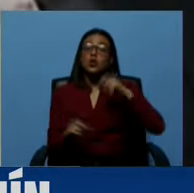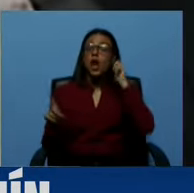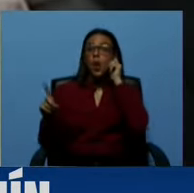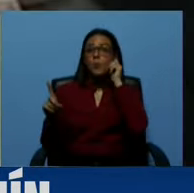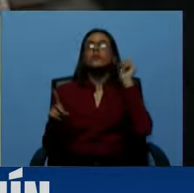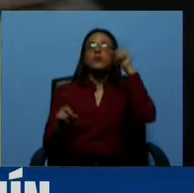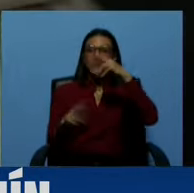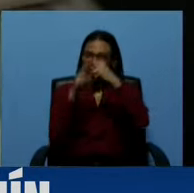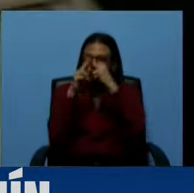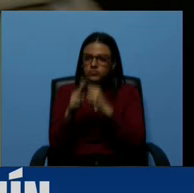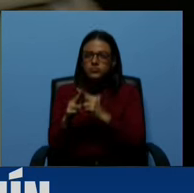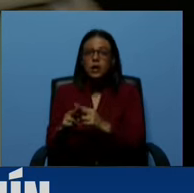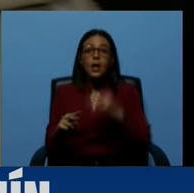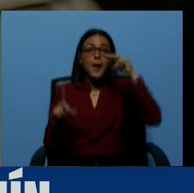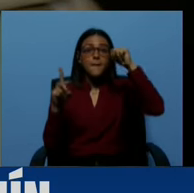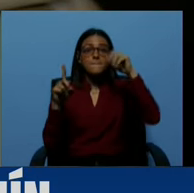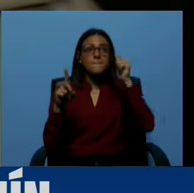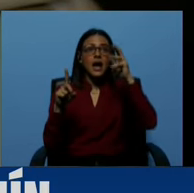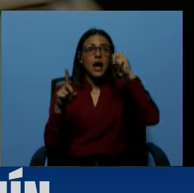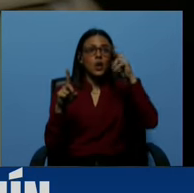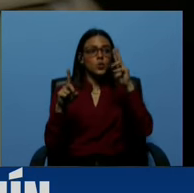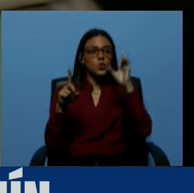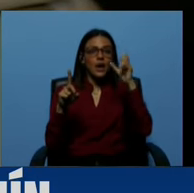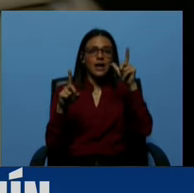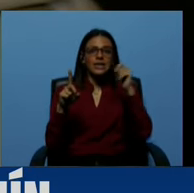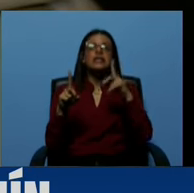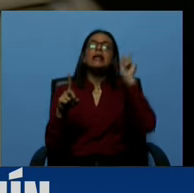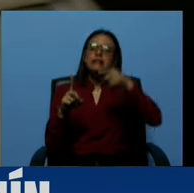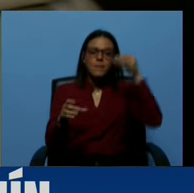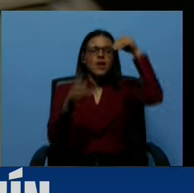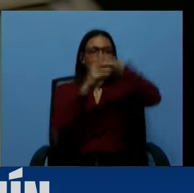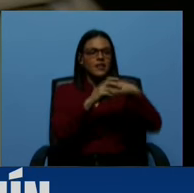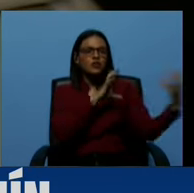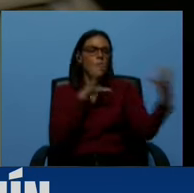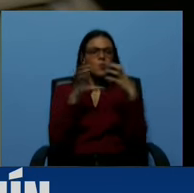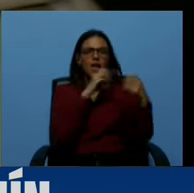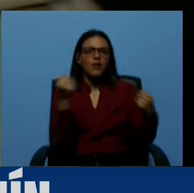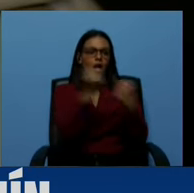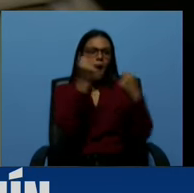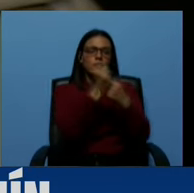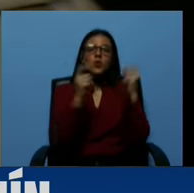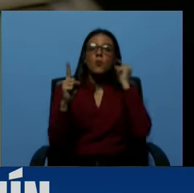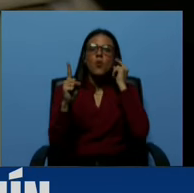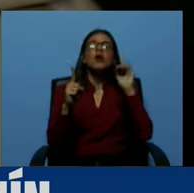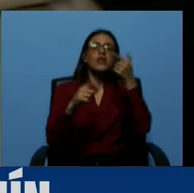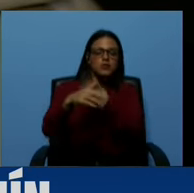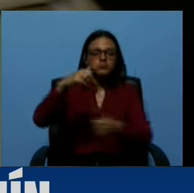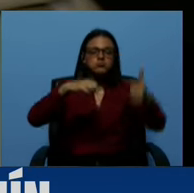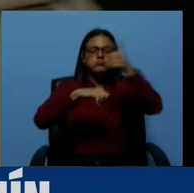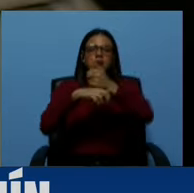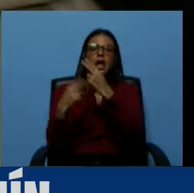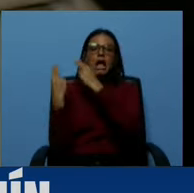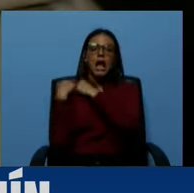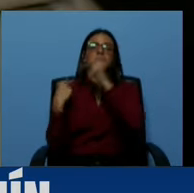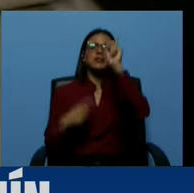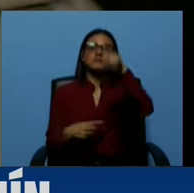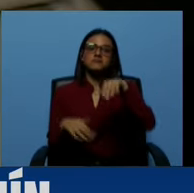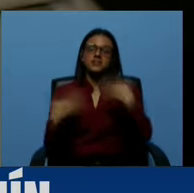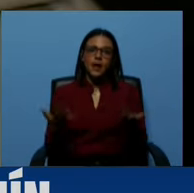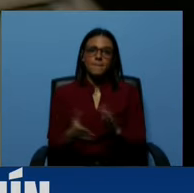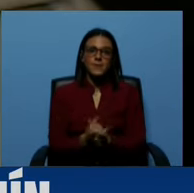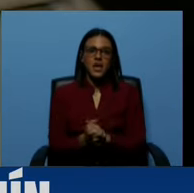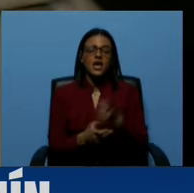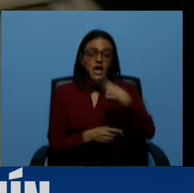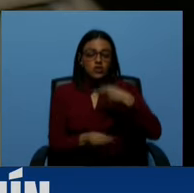rendimos homenaje a Manuelita Sáenz, que batalló en Junín y allí fue ascendida capitana. Dando esas batallas, vicepresidenta, en